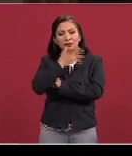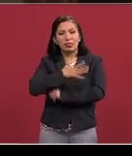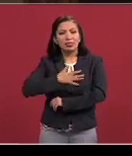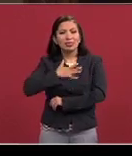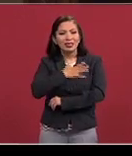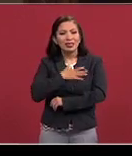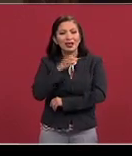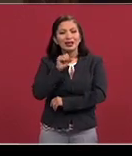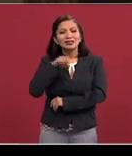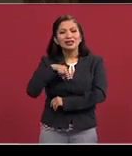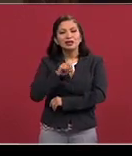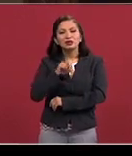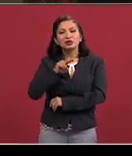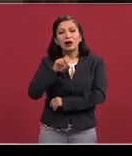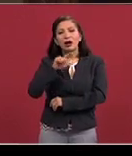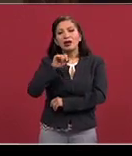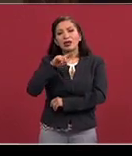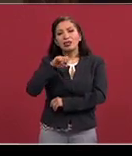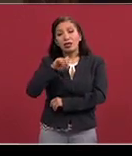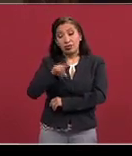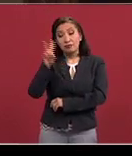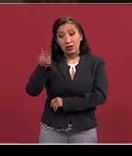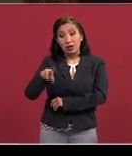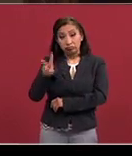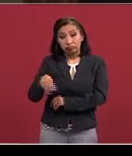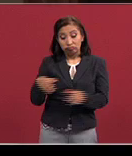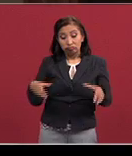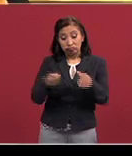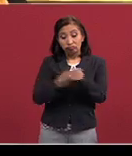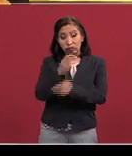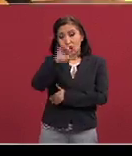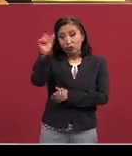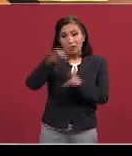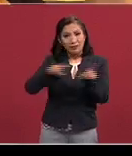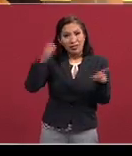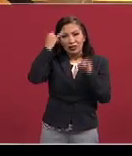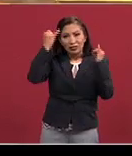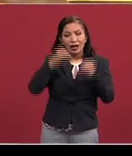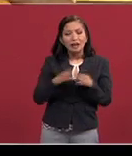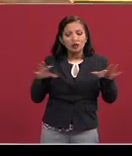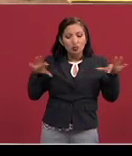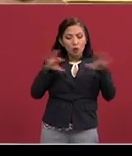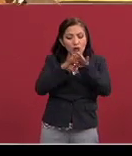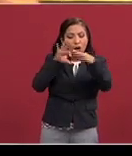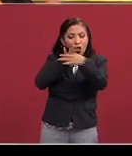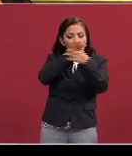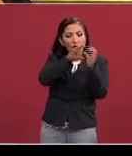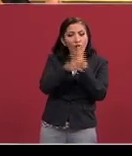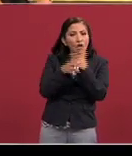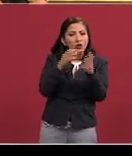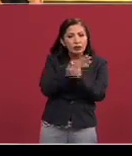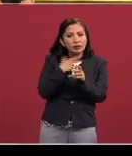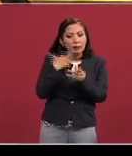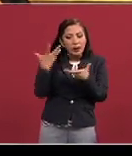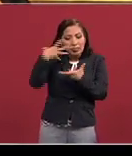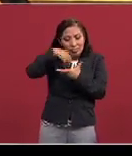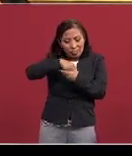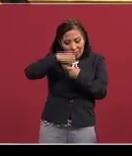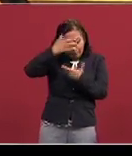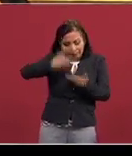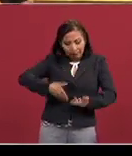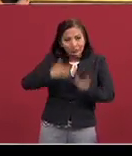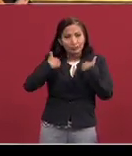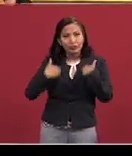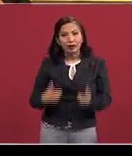a partir de la naturaleza y tiene todo el sentido, ¿eh? Es otra manera de... Es la unión de varios elementos que también nos conforman como